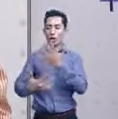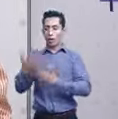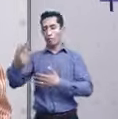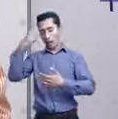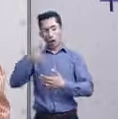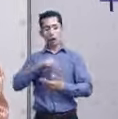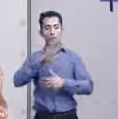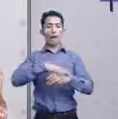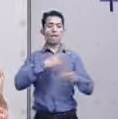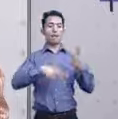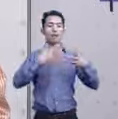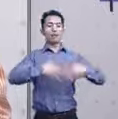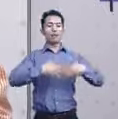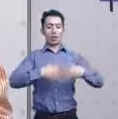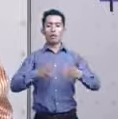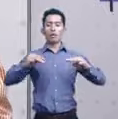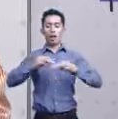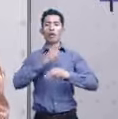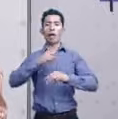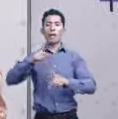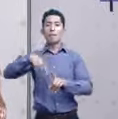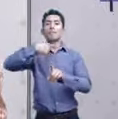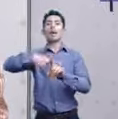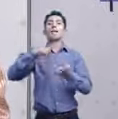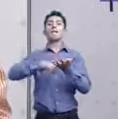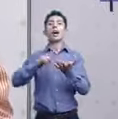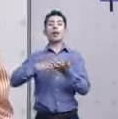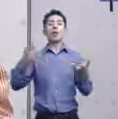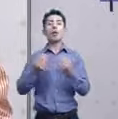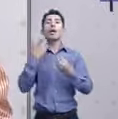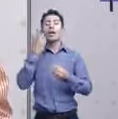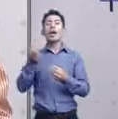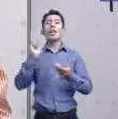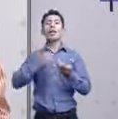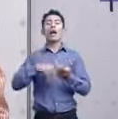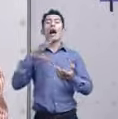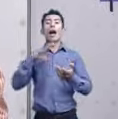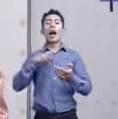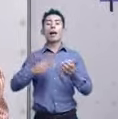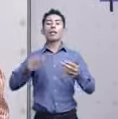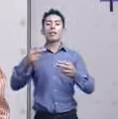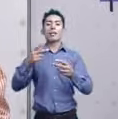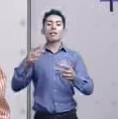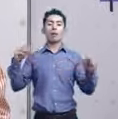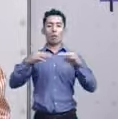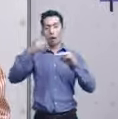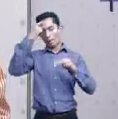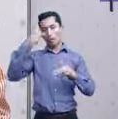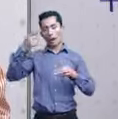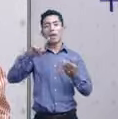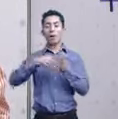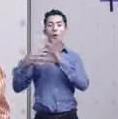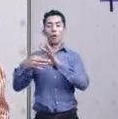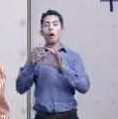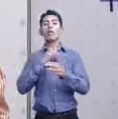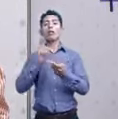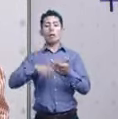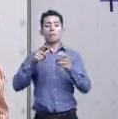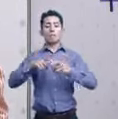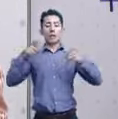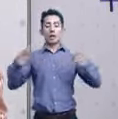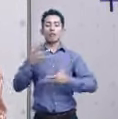en Mixquiahuala le podamos dar un valor agregado. Y juntos la idea es hacer un call center business aquí en Mixquiahuala para que todos en unidad podamos